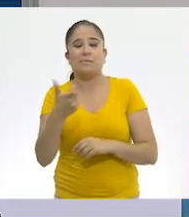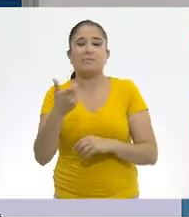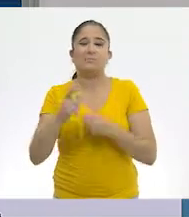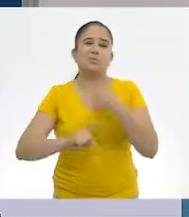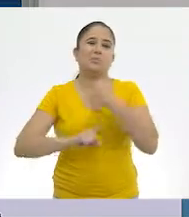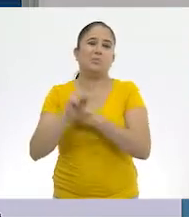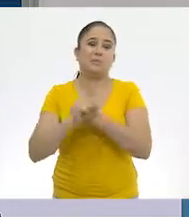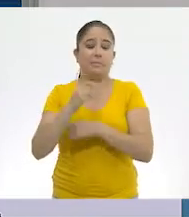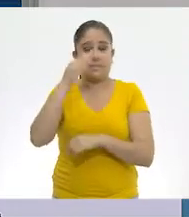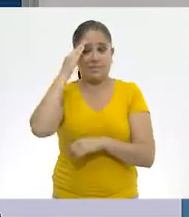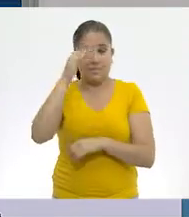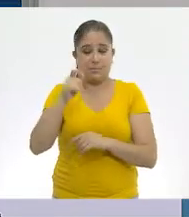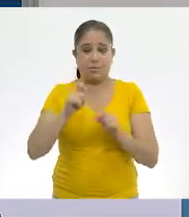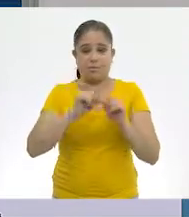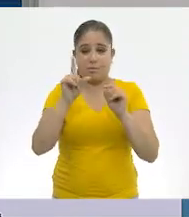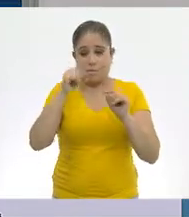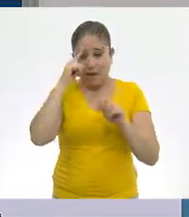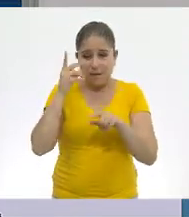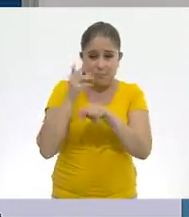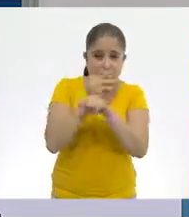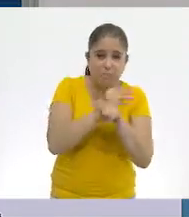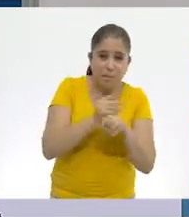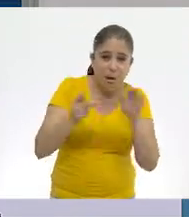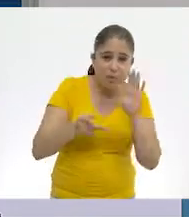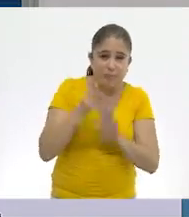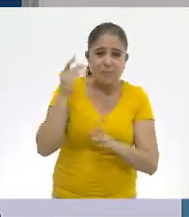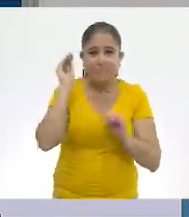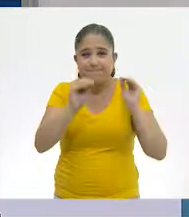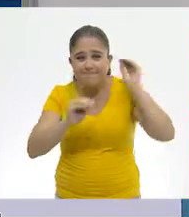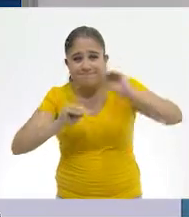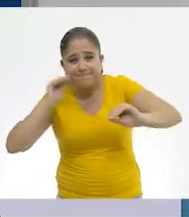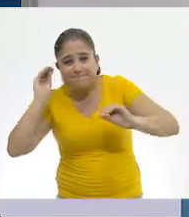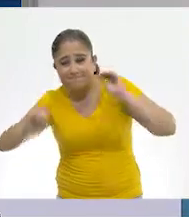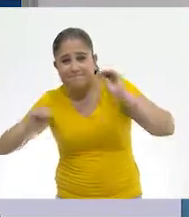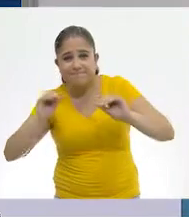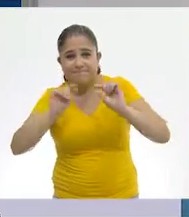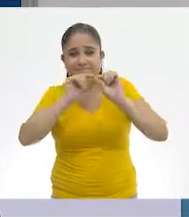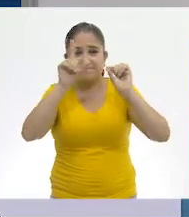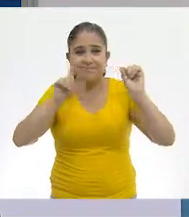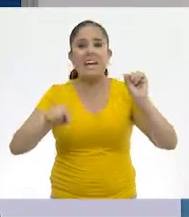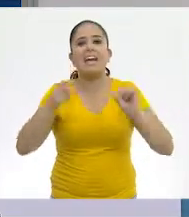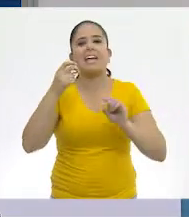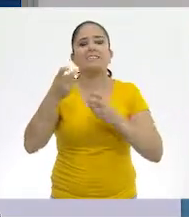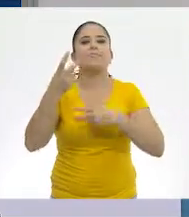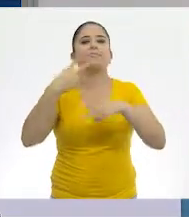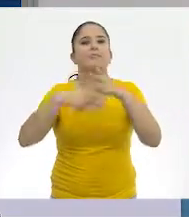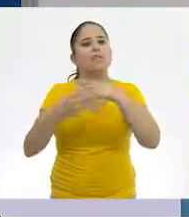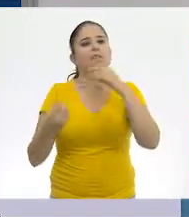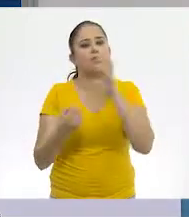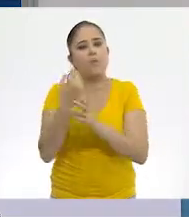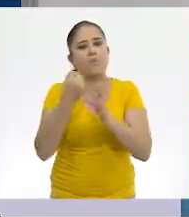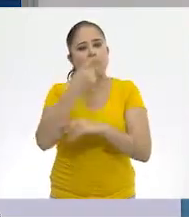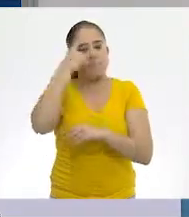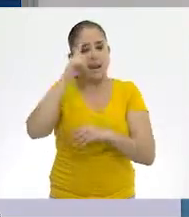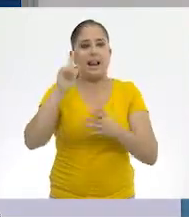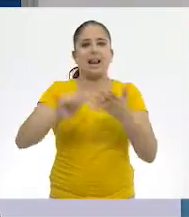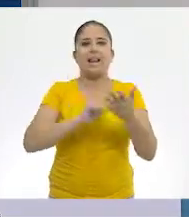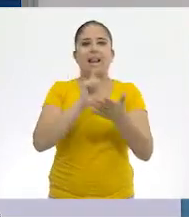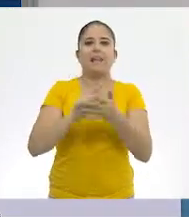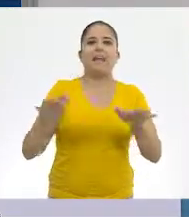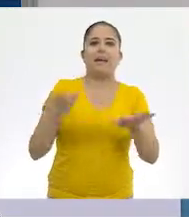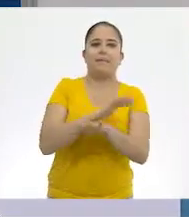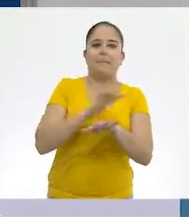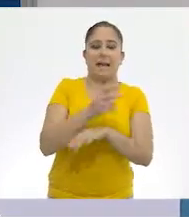hasta los tiempos de la República restaurada se empezaron a hacer posibles, aplicar las medidas necesarias para cambiar